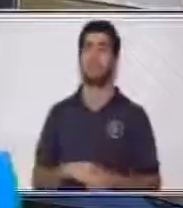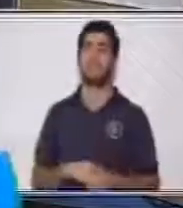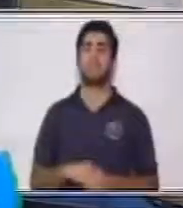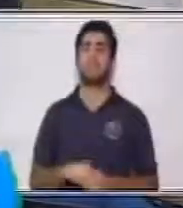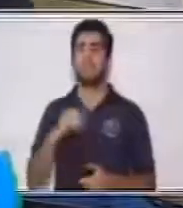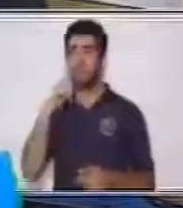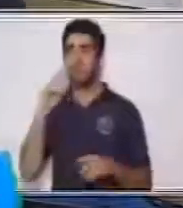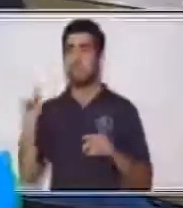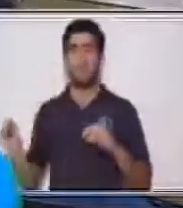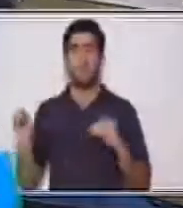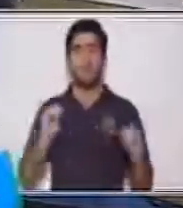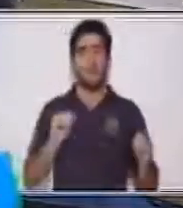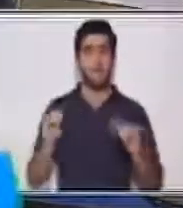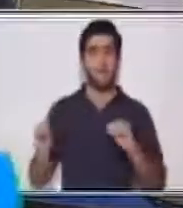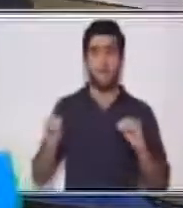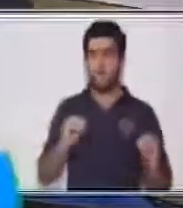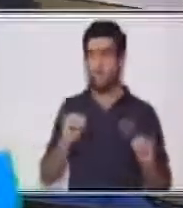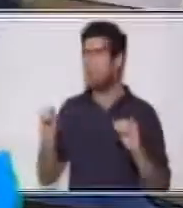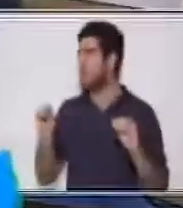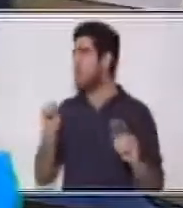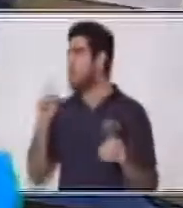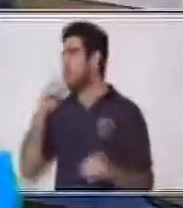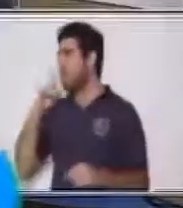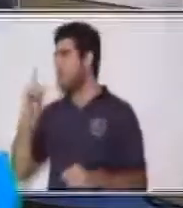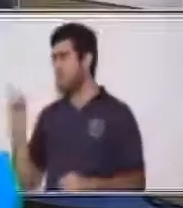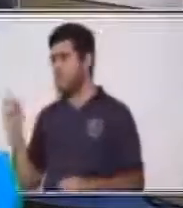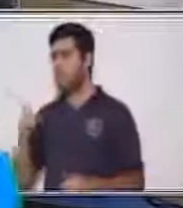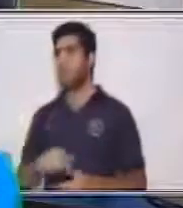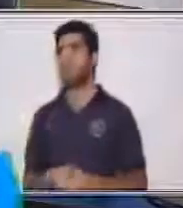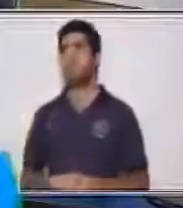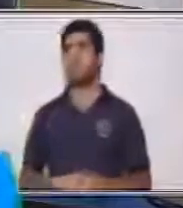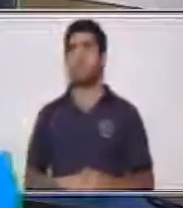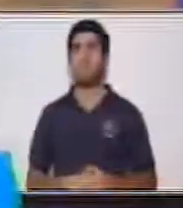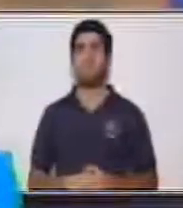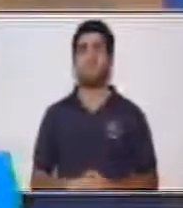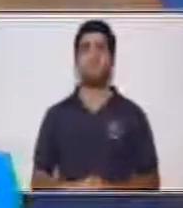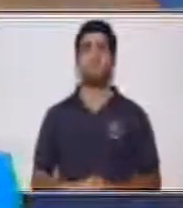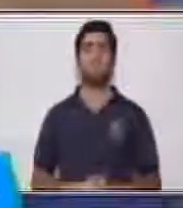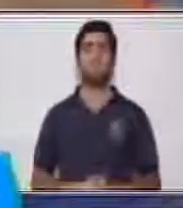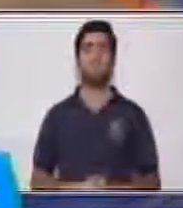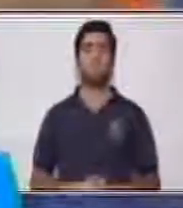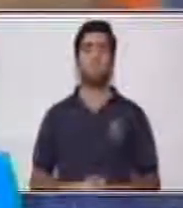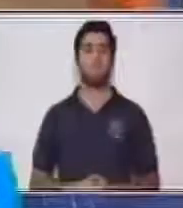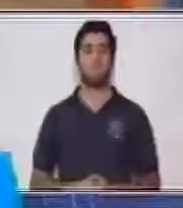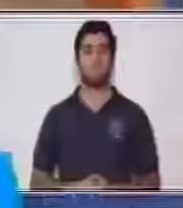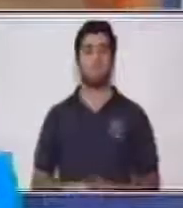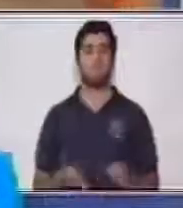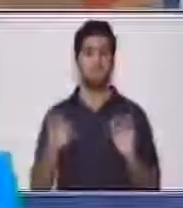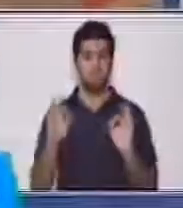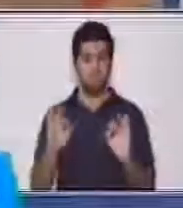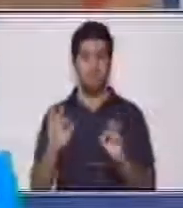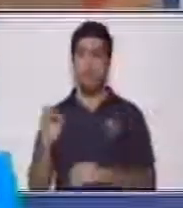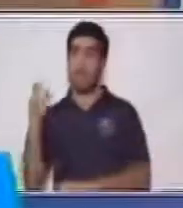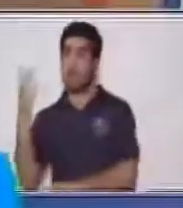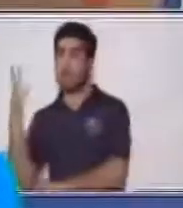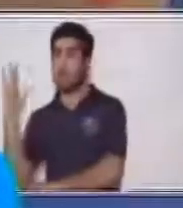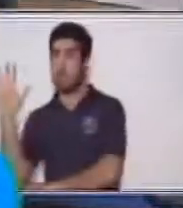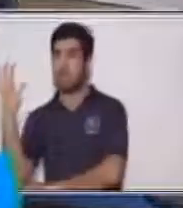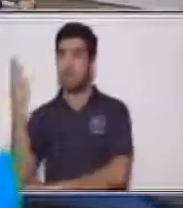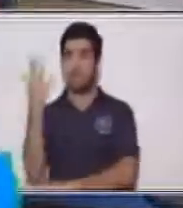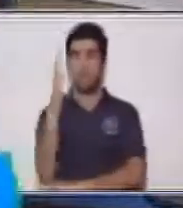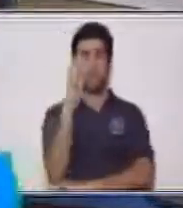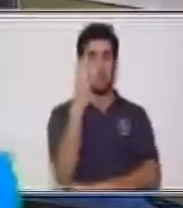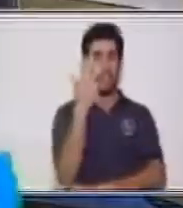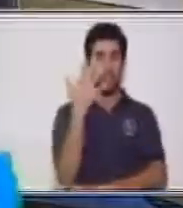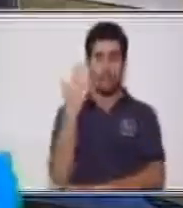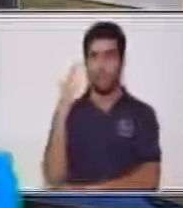y hacía sí sí sí, y hacía sí sí sí, y hacía sí sí sí, y hacía sí sí sí. Muy bien. En la selva